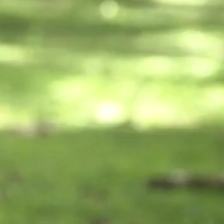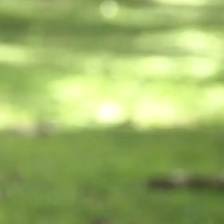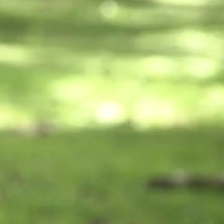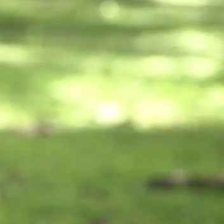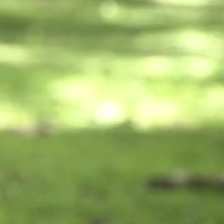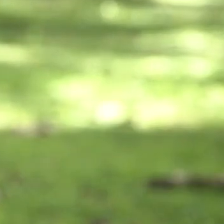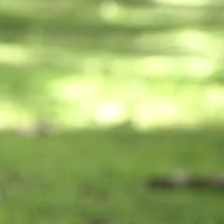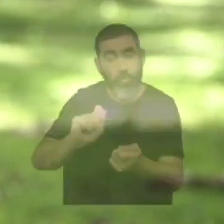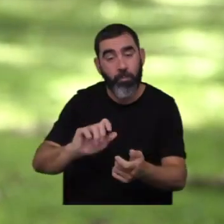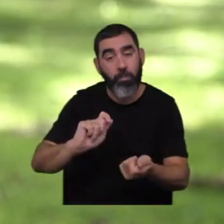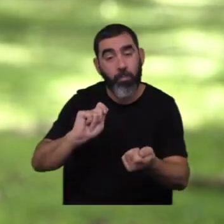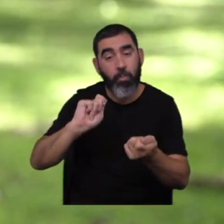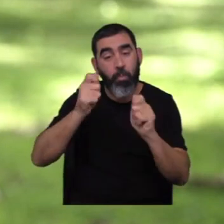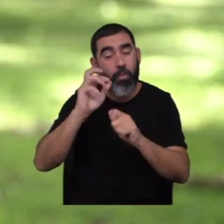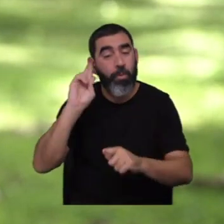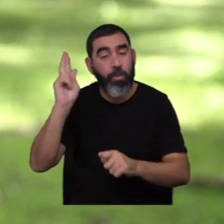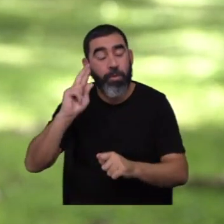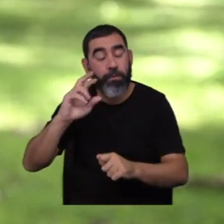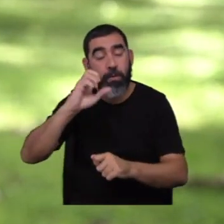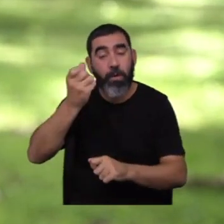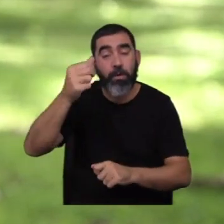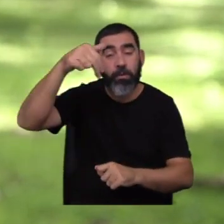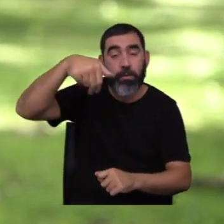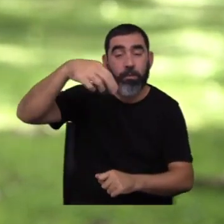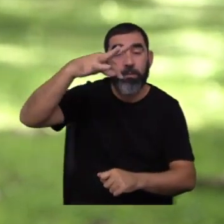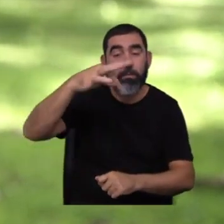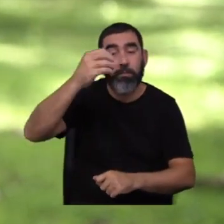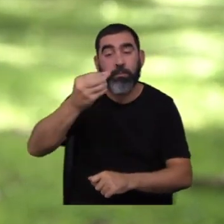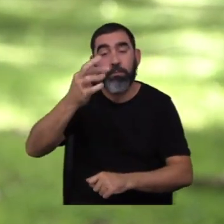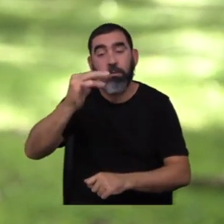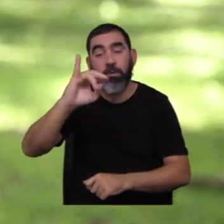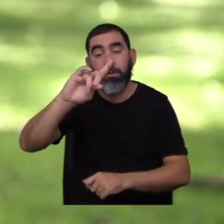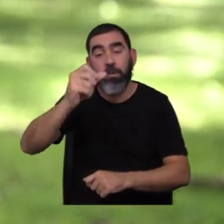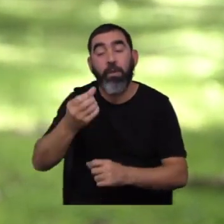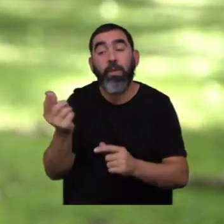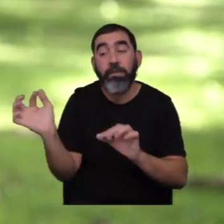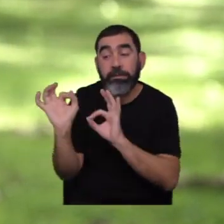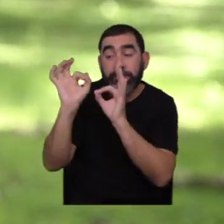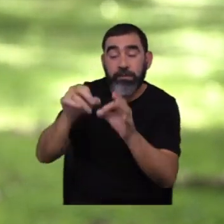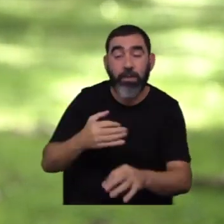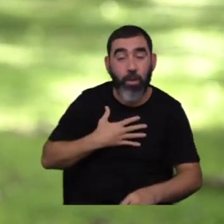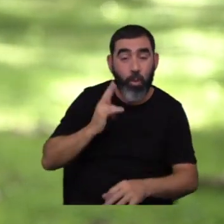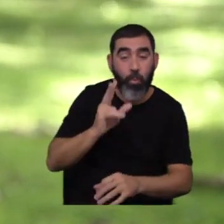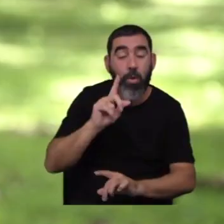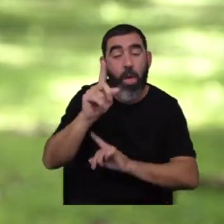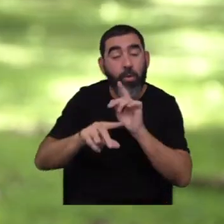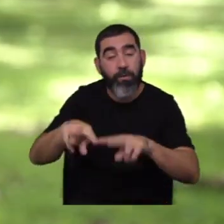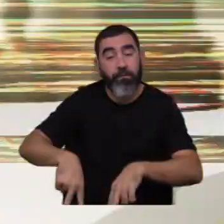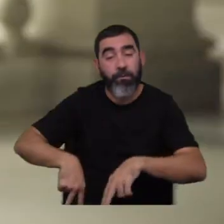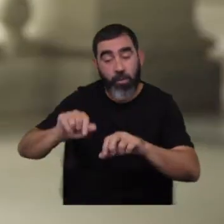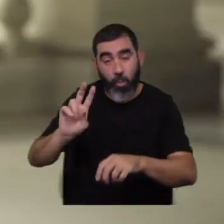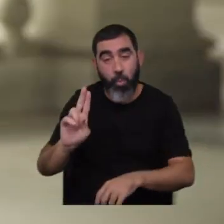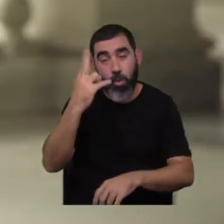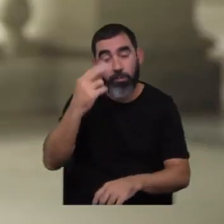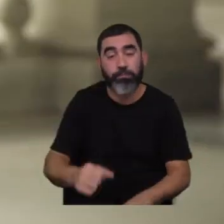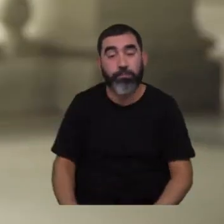¿Se ha modificado el paisaje sonoro en la Antártida a partir de la presencia humana? Estos son algunos estudios de la ecoacústica en Uruguay.